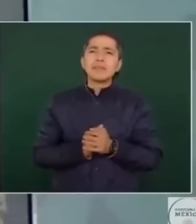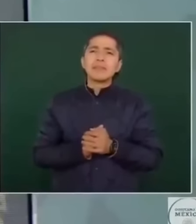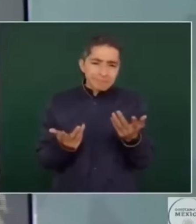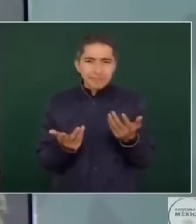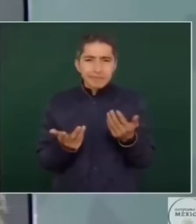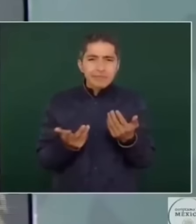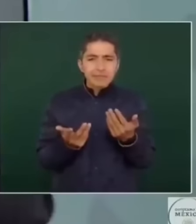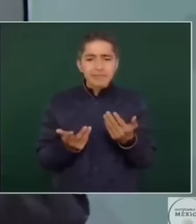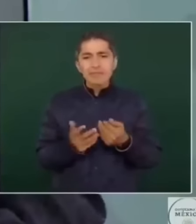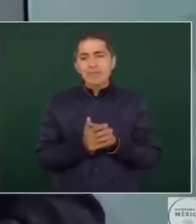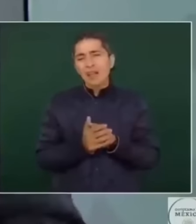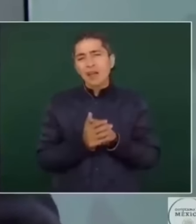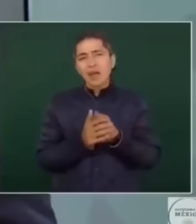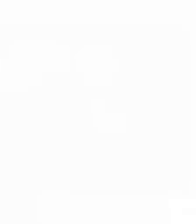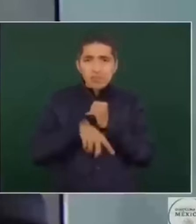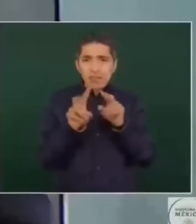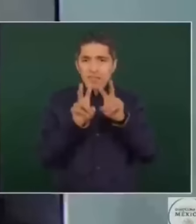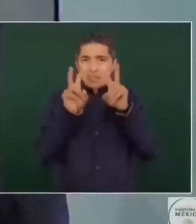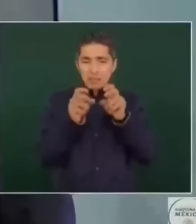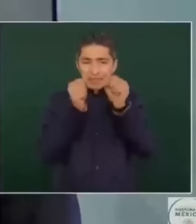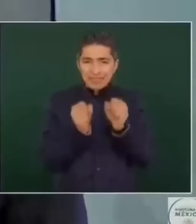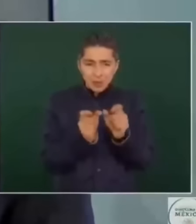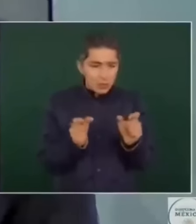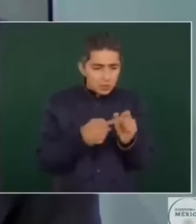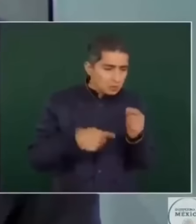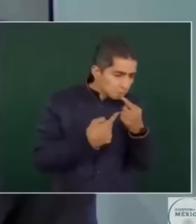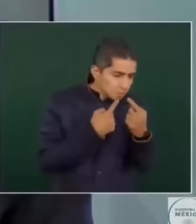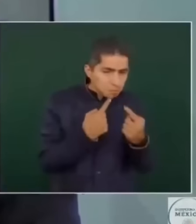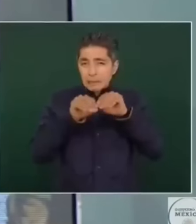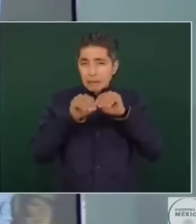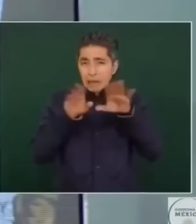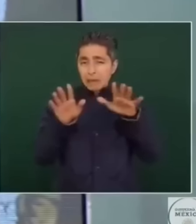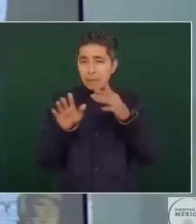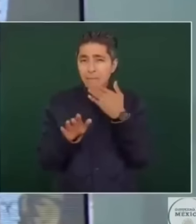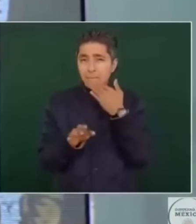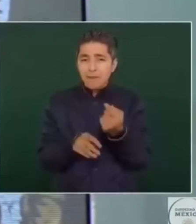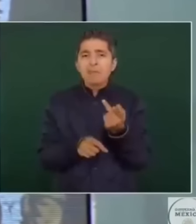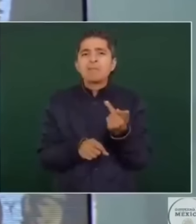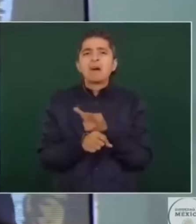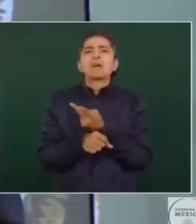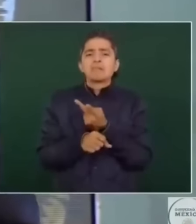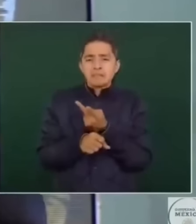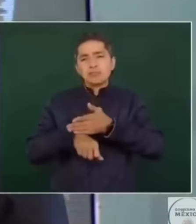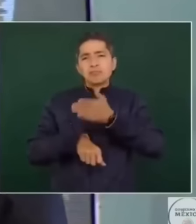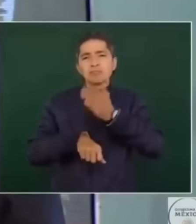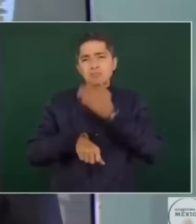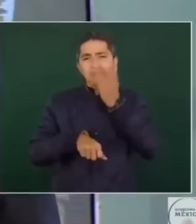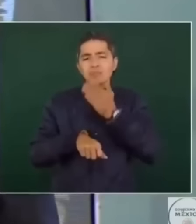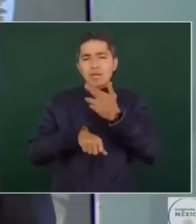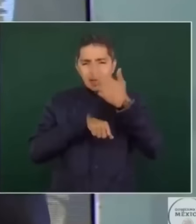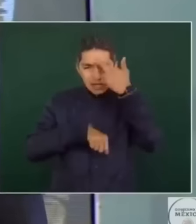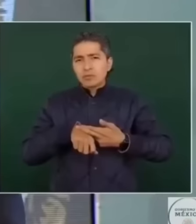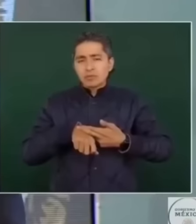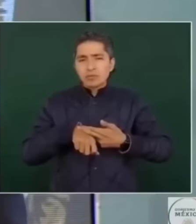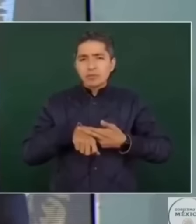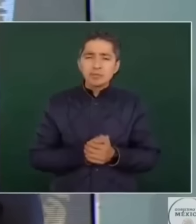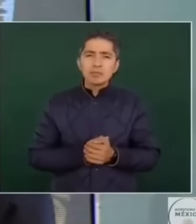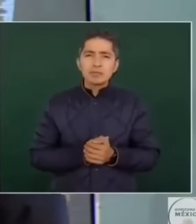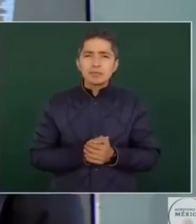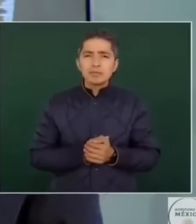son cosas distintas que para aclarar bien lo sucedido, castigar a responsables,